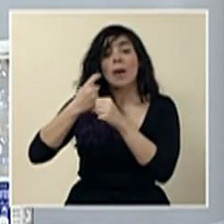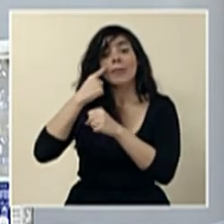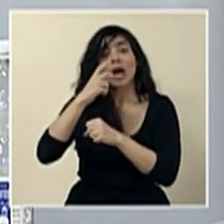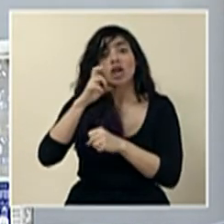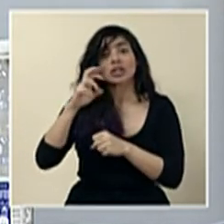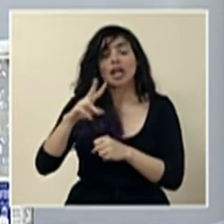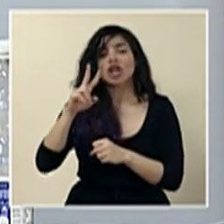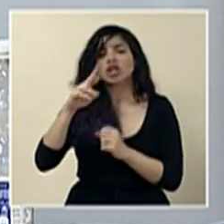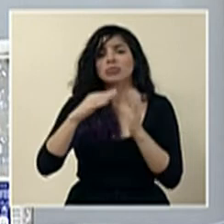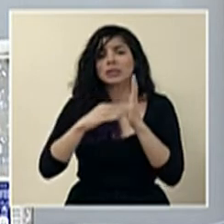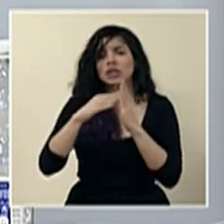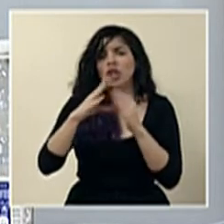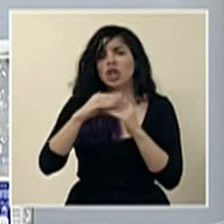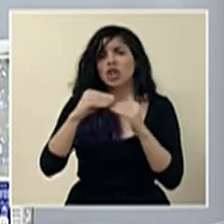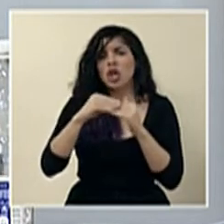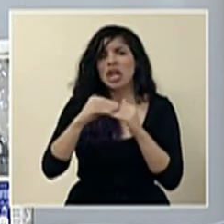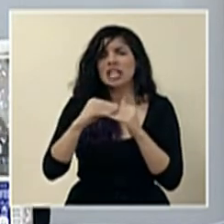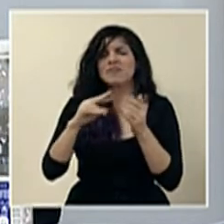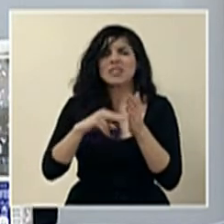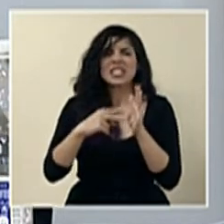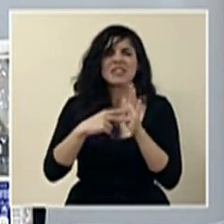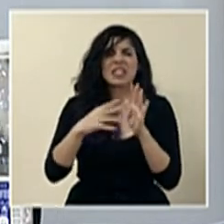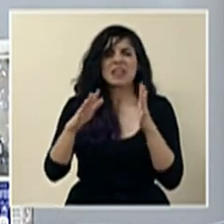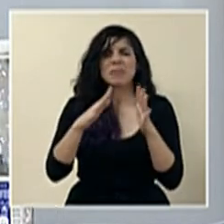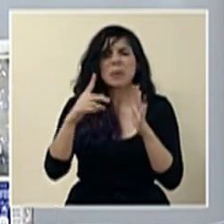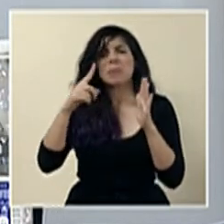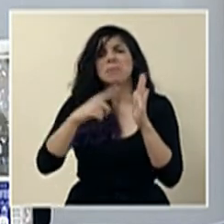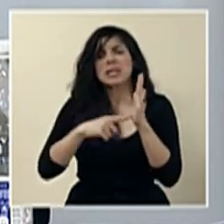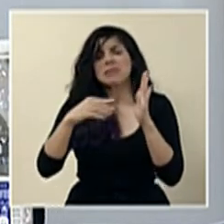millones, más o menos